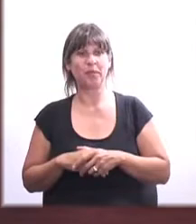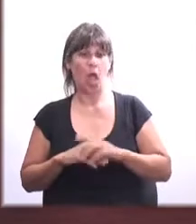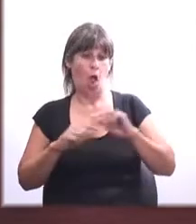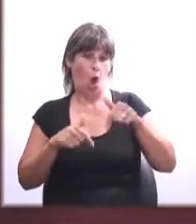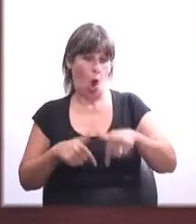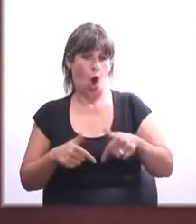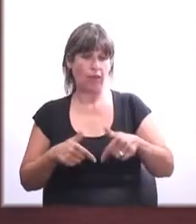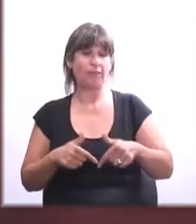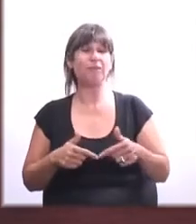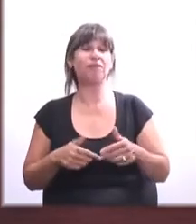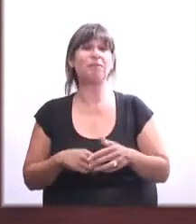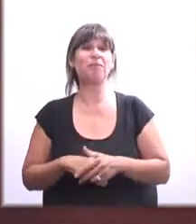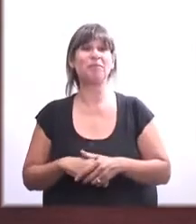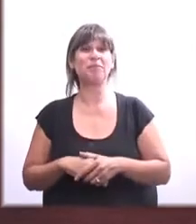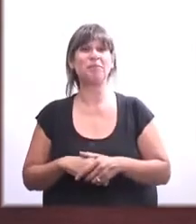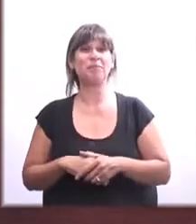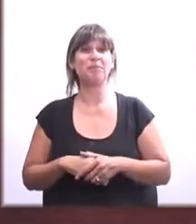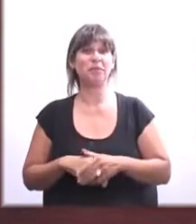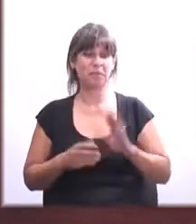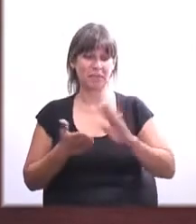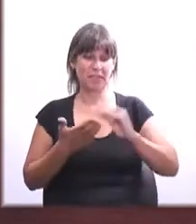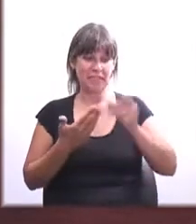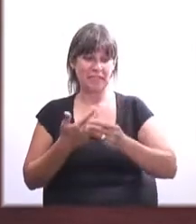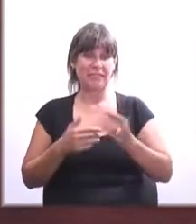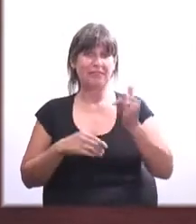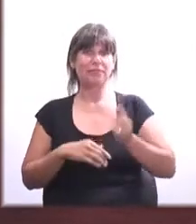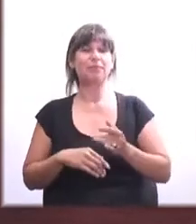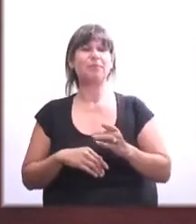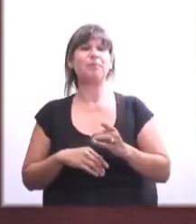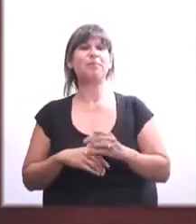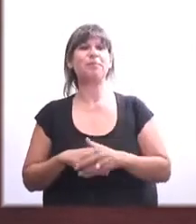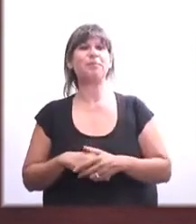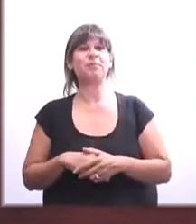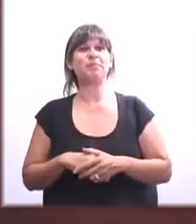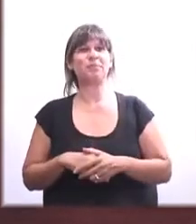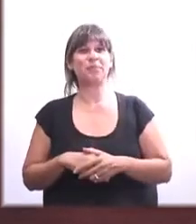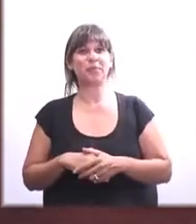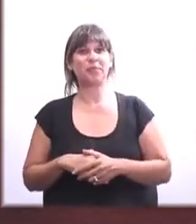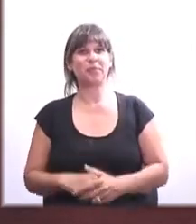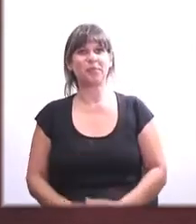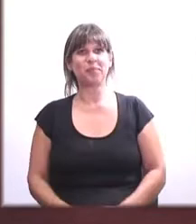Hoy en día, el proyecto que tenemos